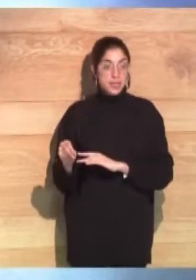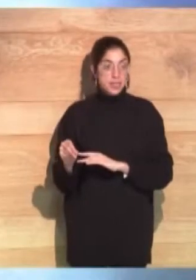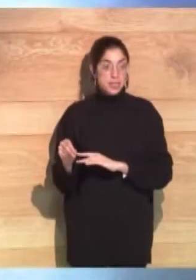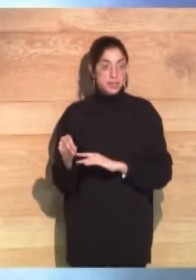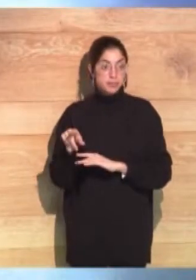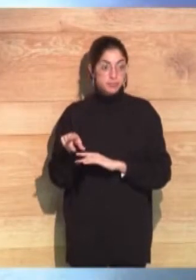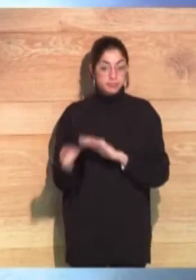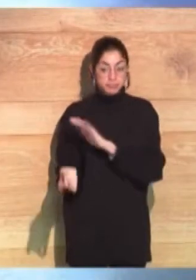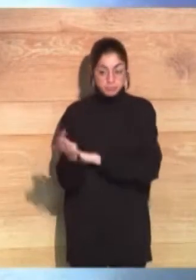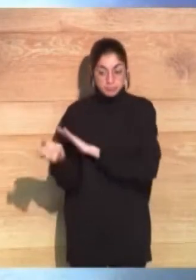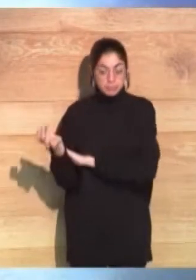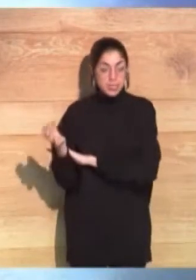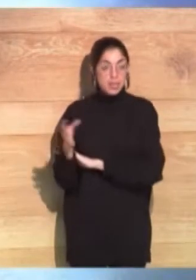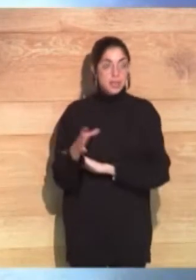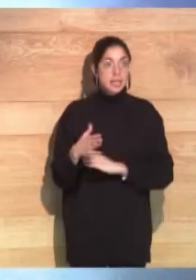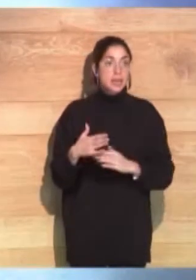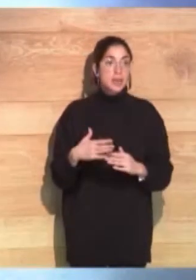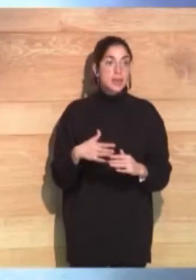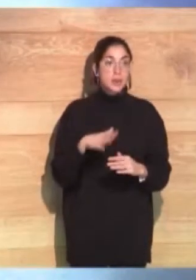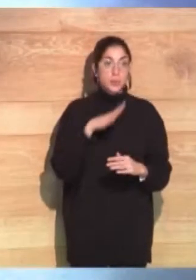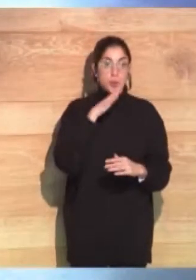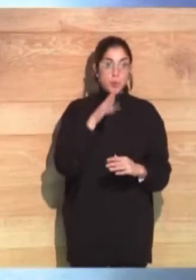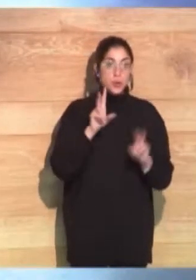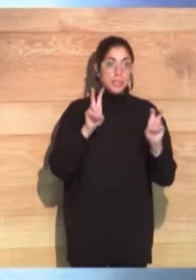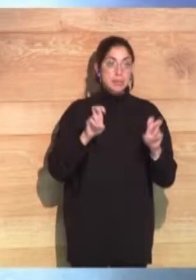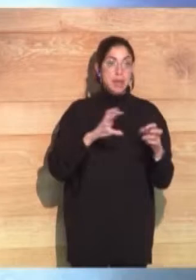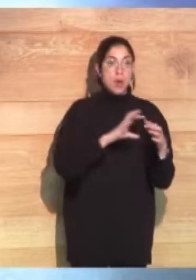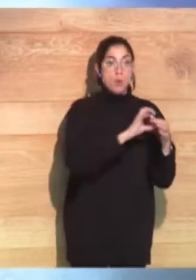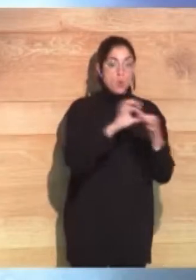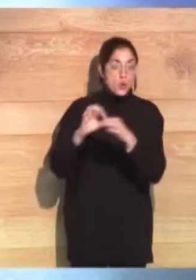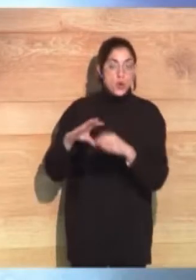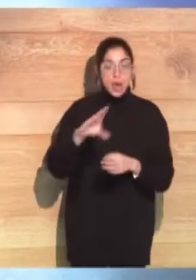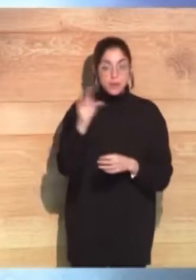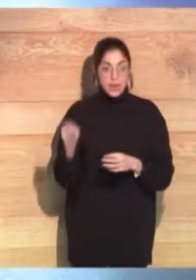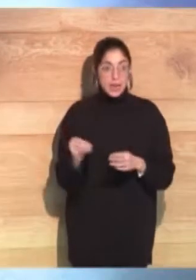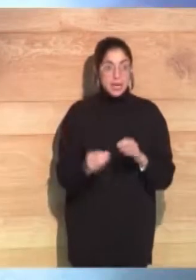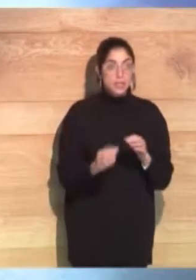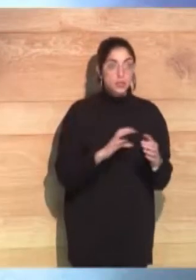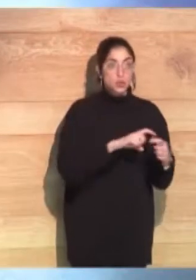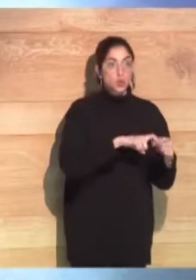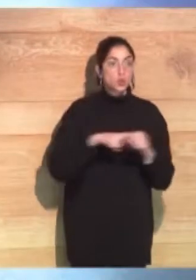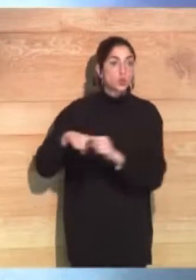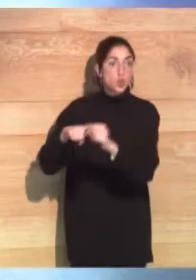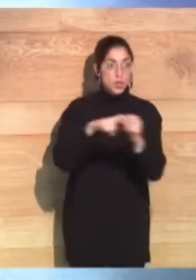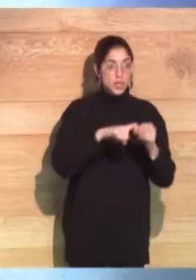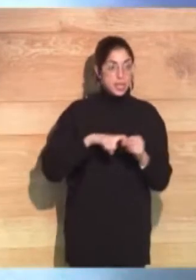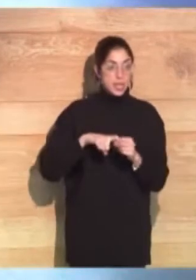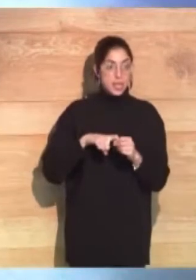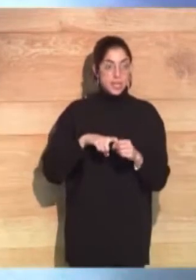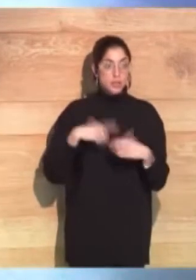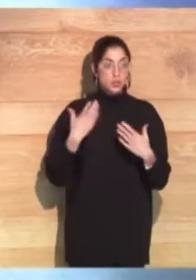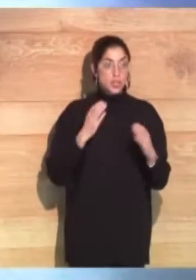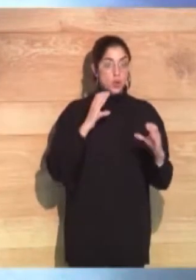solidaridad de la Unión Africana y a la llegada de personas de otras partes, a la